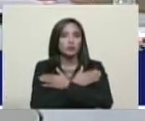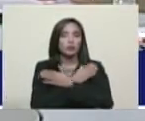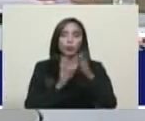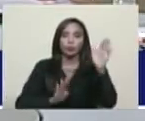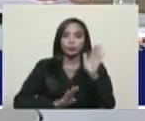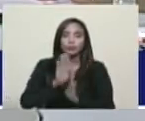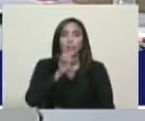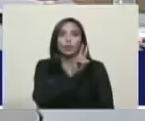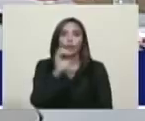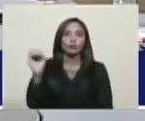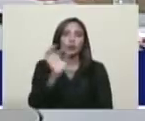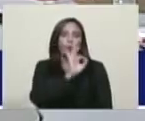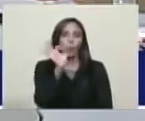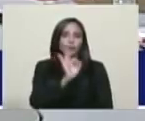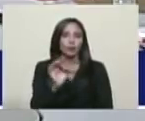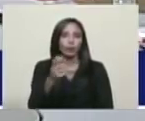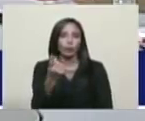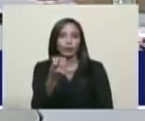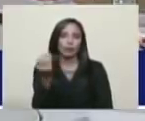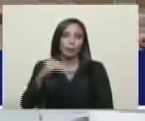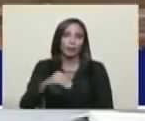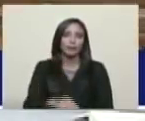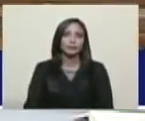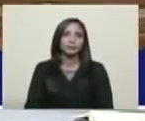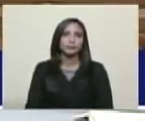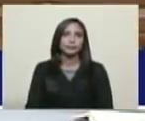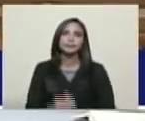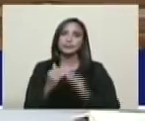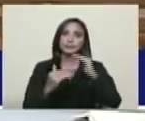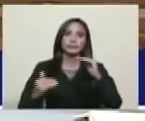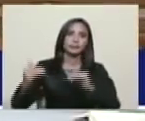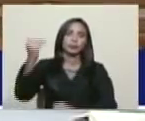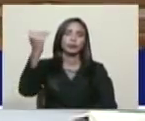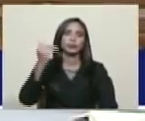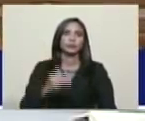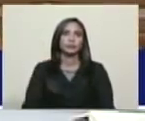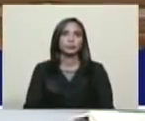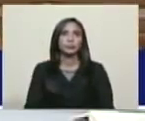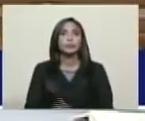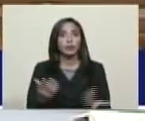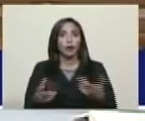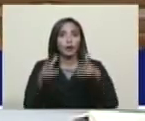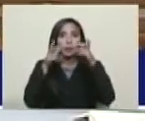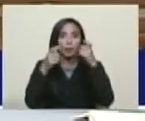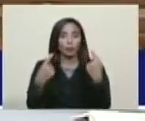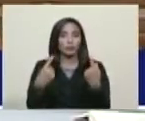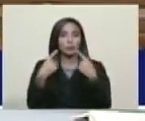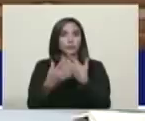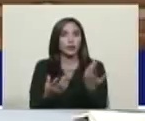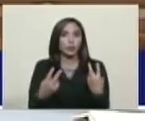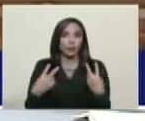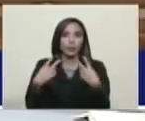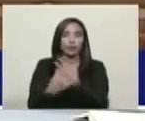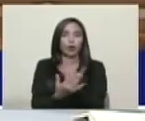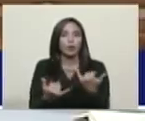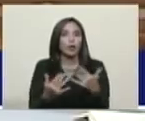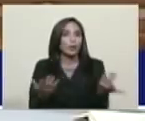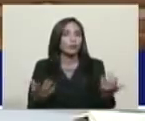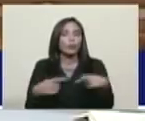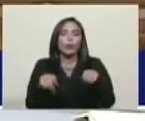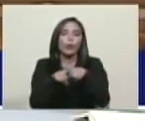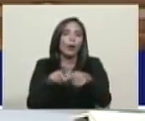al 200%. Superar la meta, Yelitze, que me escucha. Hermana, vamos a hablar como hermanos,